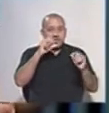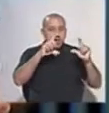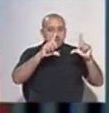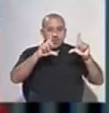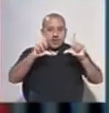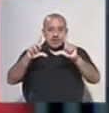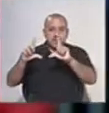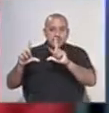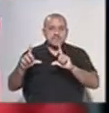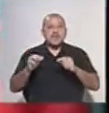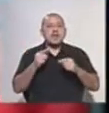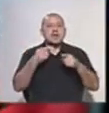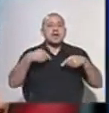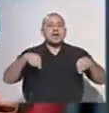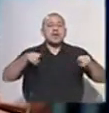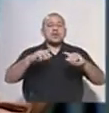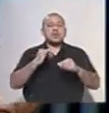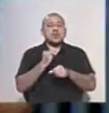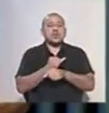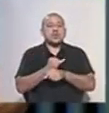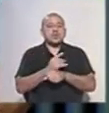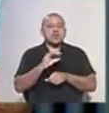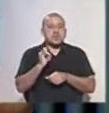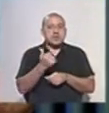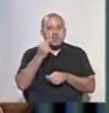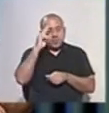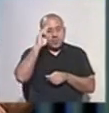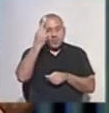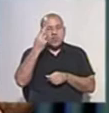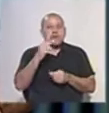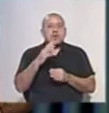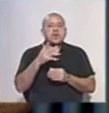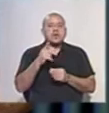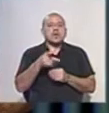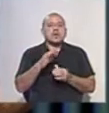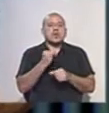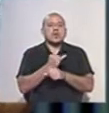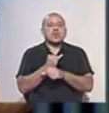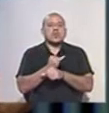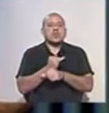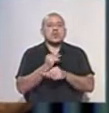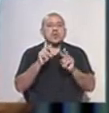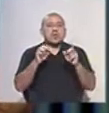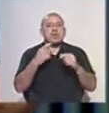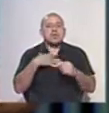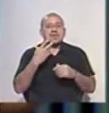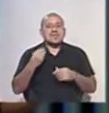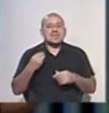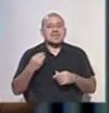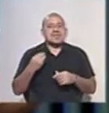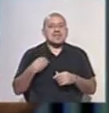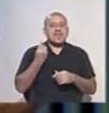ni que hablar. Esta es una institución que ya es un clásico. En Uruguay, que sabes, es una institución honoraria de salvamento, o sea, que se fundó